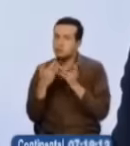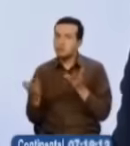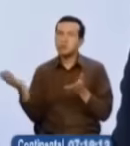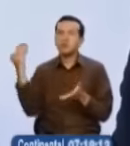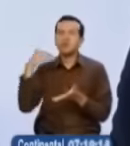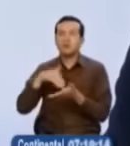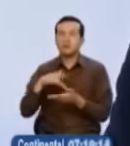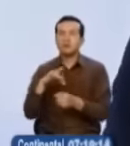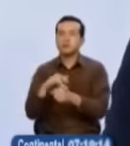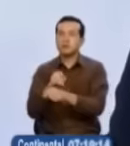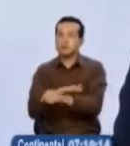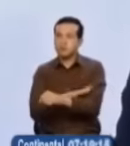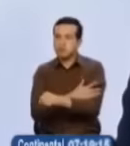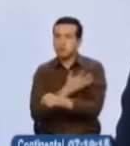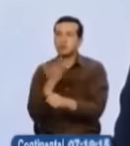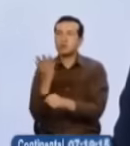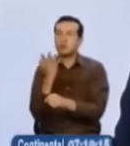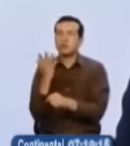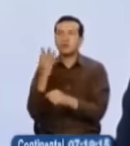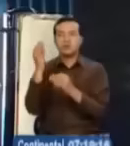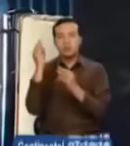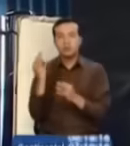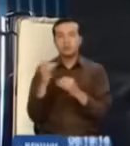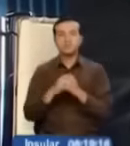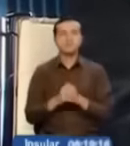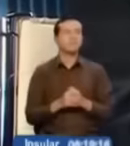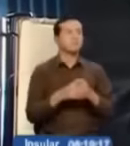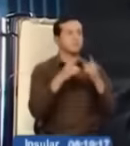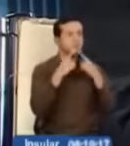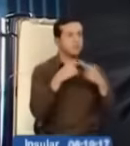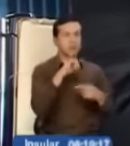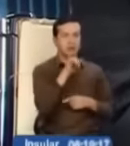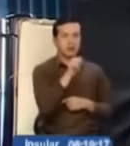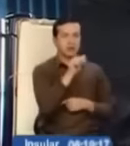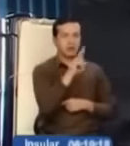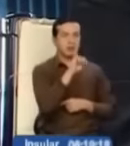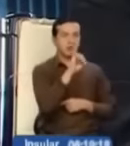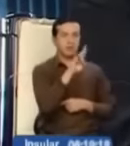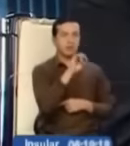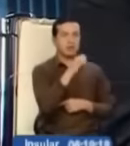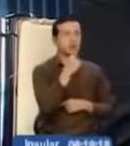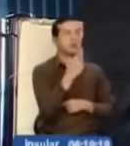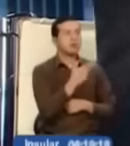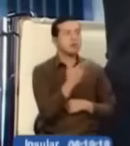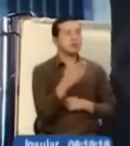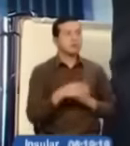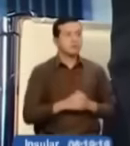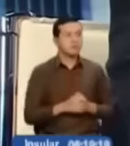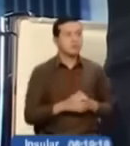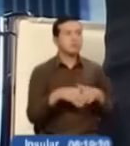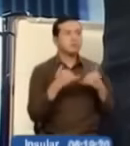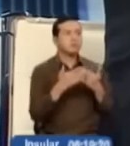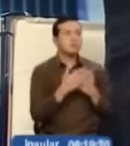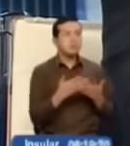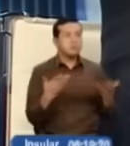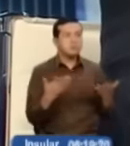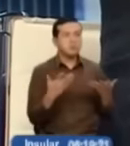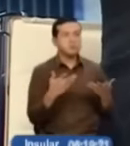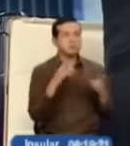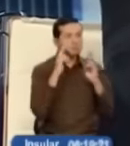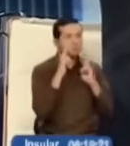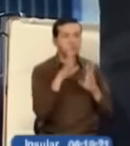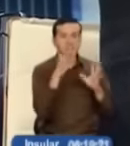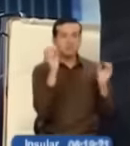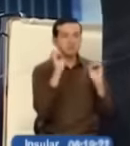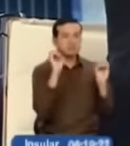nuevamente concientizar e ir hacia una política adecuada. Lo que nos está indicando Javier significaría entonces que este tipo de no